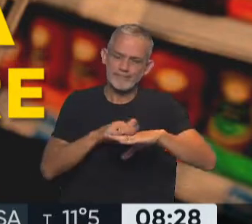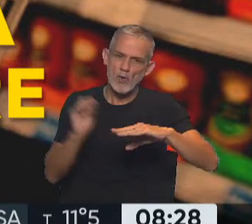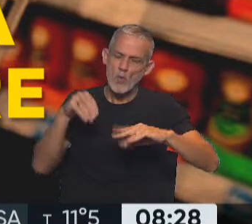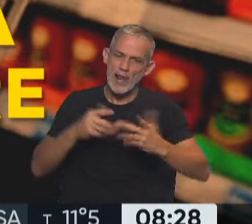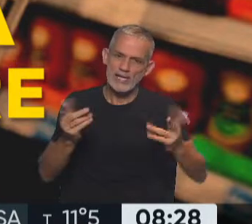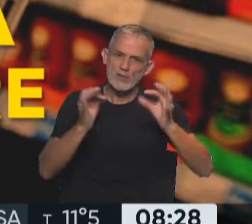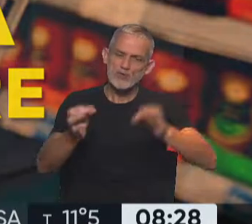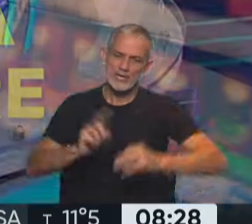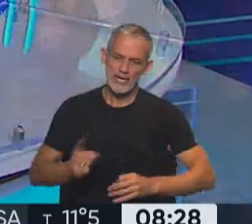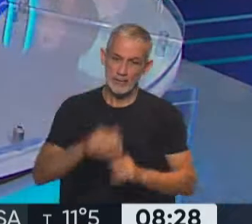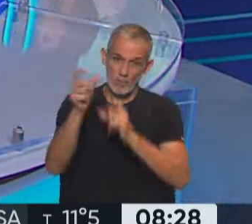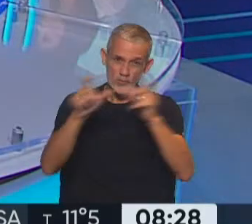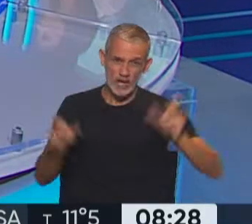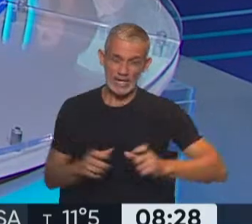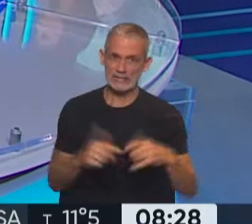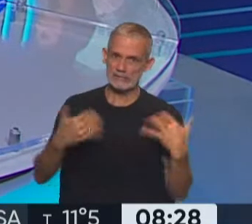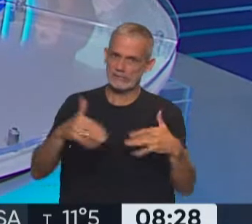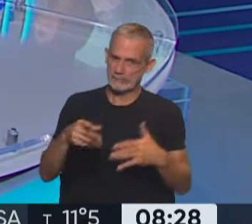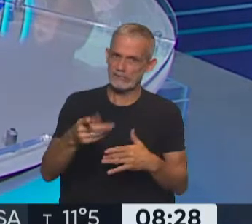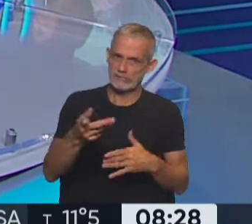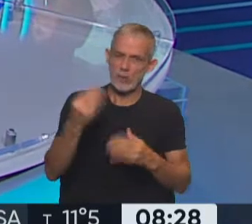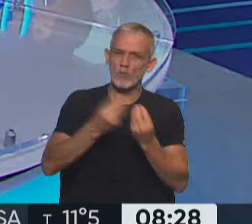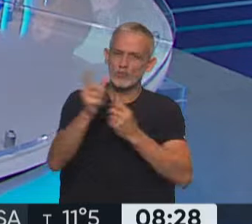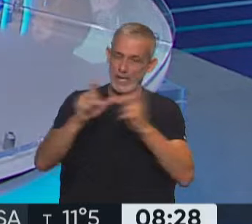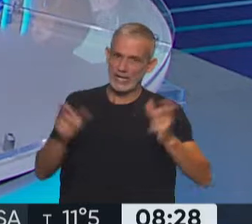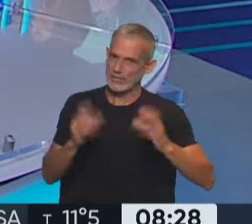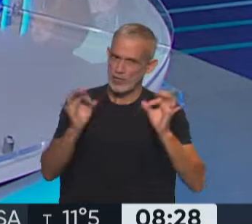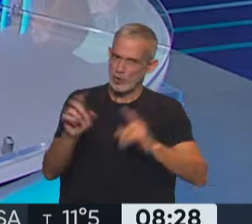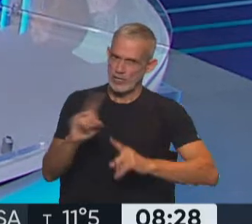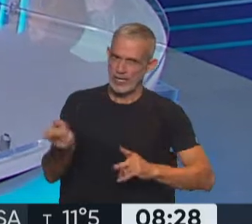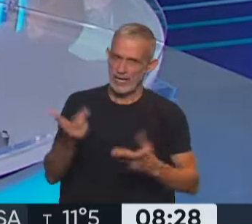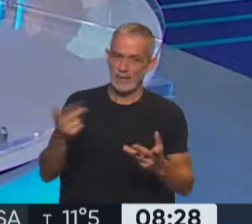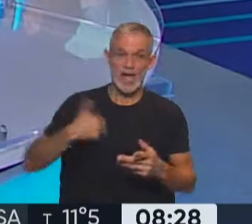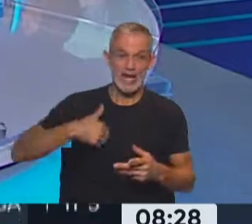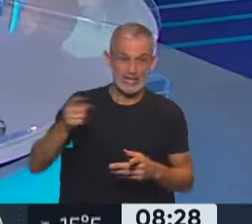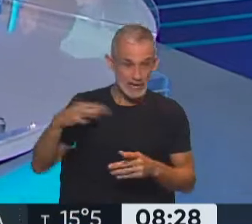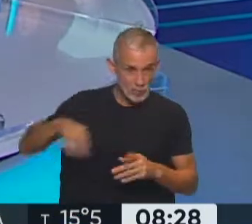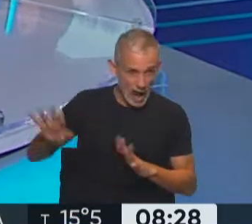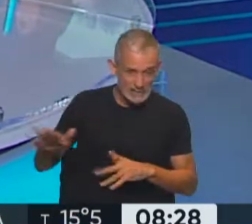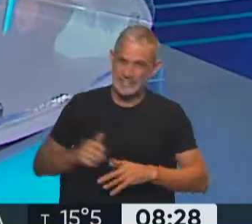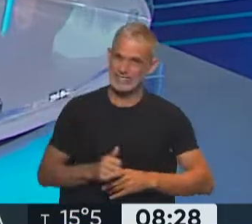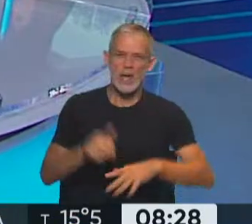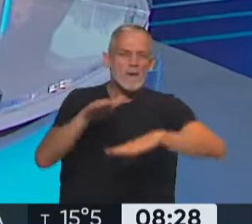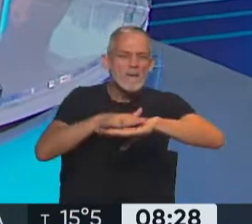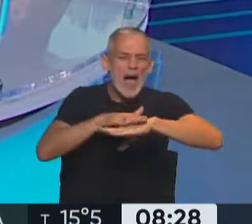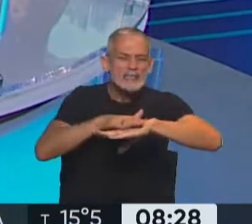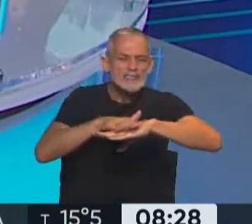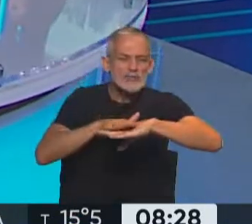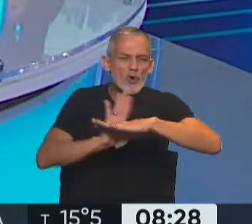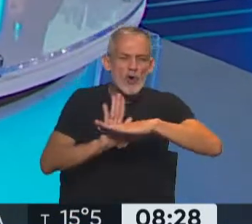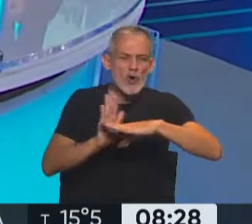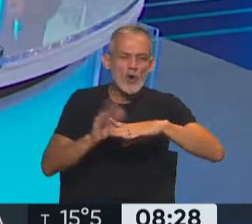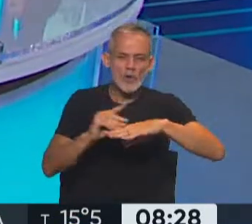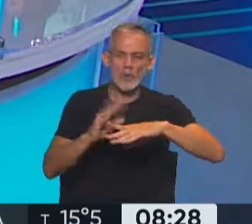sí. Muchos, está muy elevada. Sí. Muchos. De hecho, mira, te digo... No todo el mundo gana en la República Argentina esa plata. Además estamos hablando de la canasta básica. Sí, esto